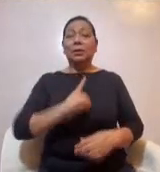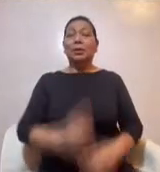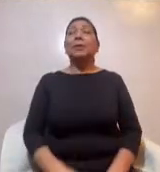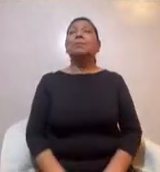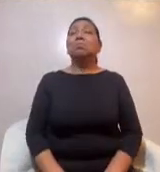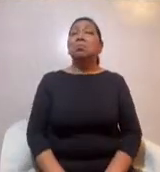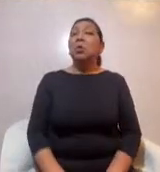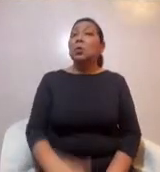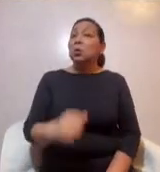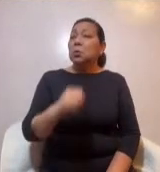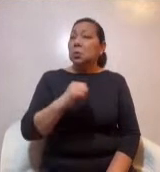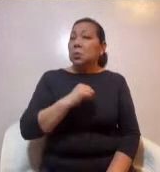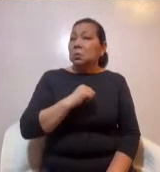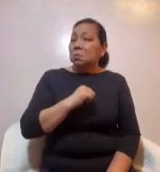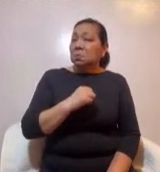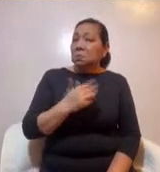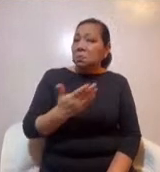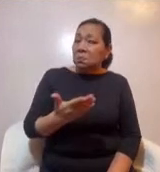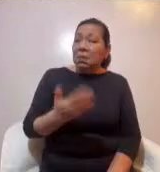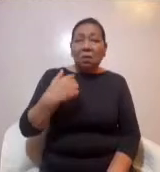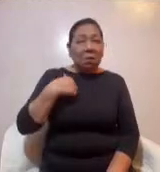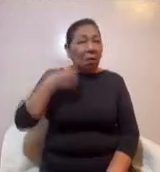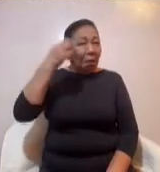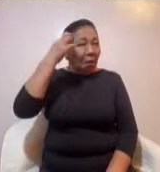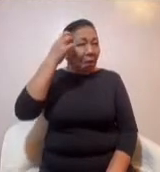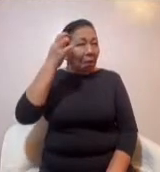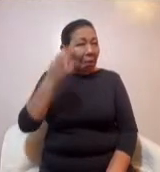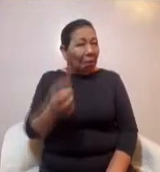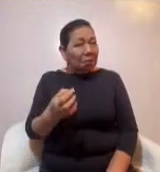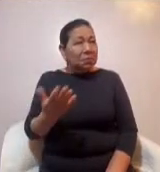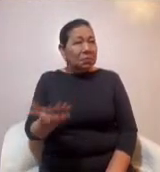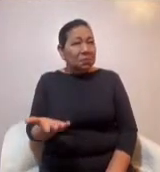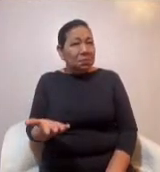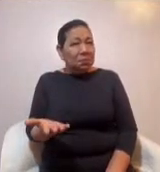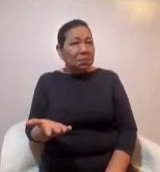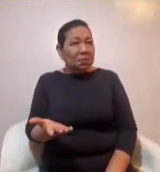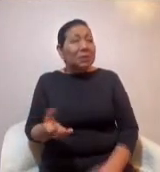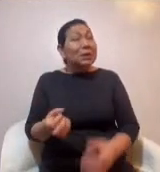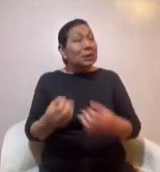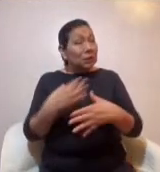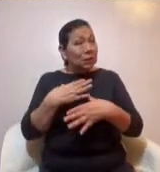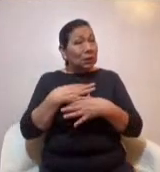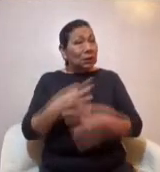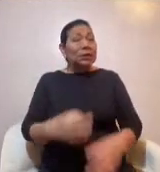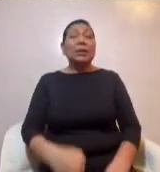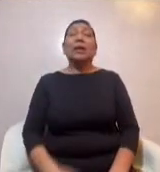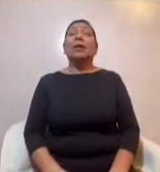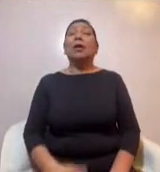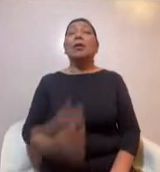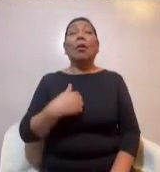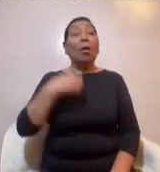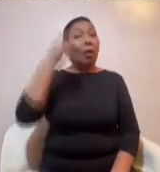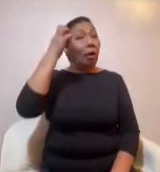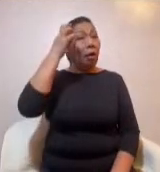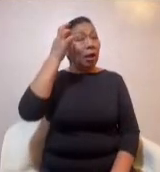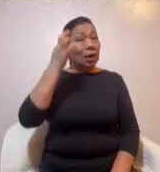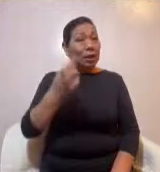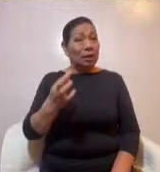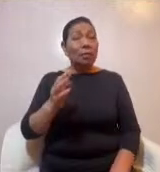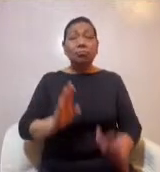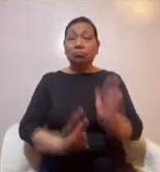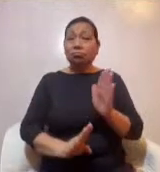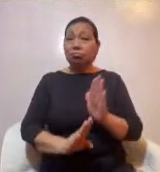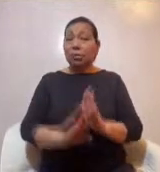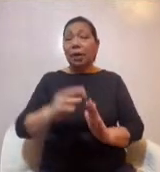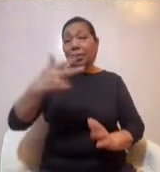dignidad? Bueno, yo creo que es una sentencia bien interesante, ¿no? Y creo, en